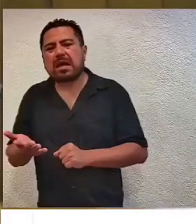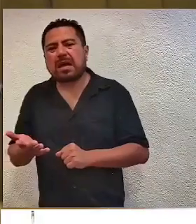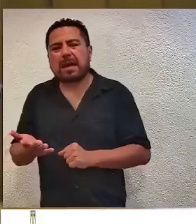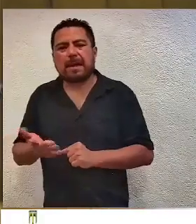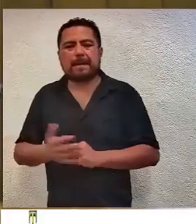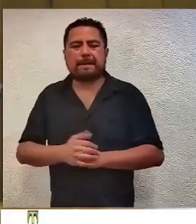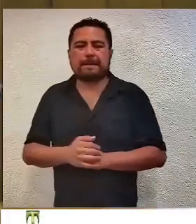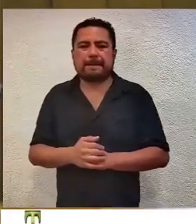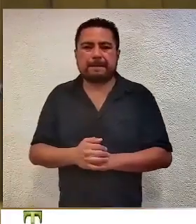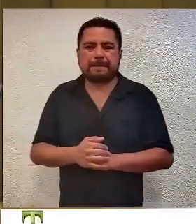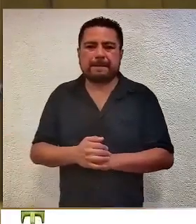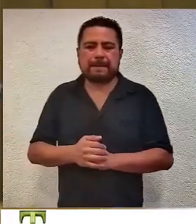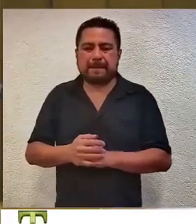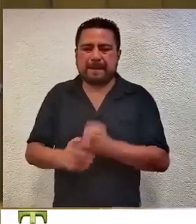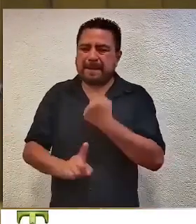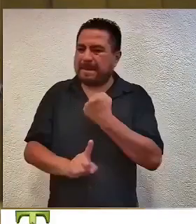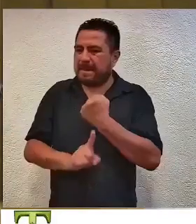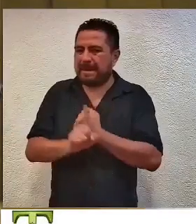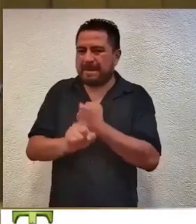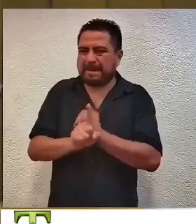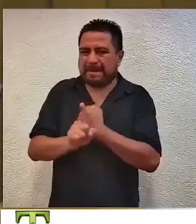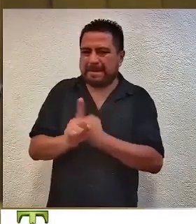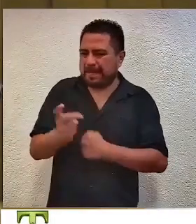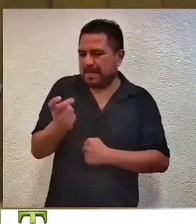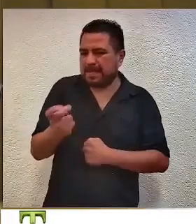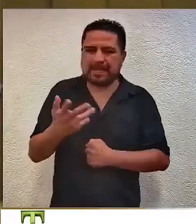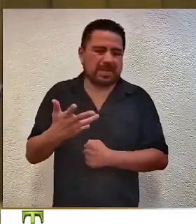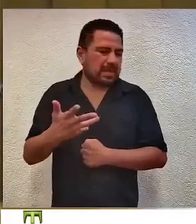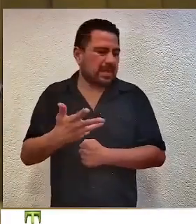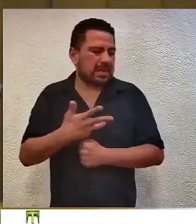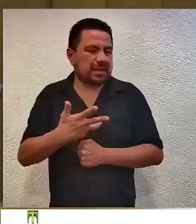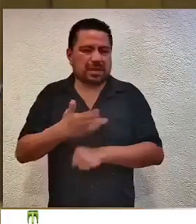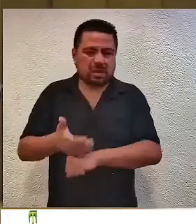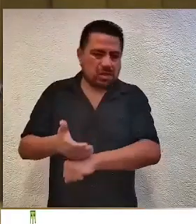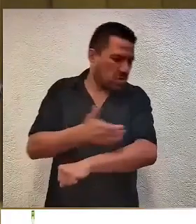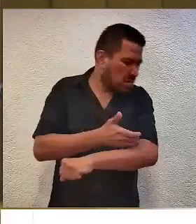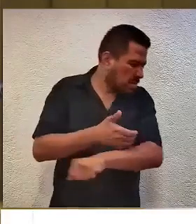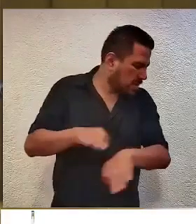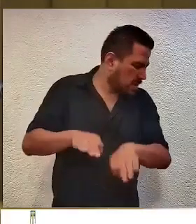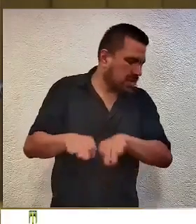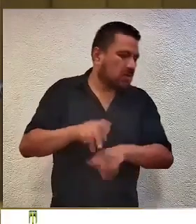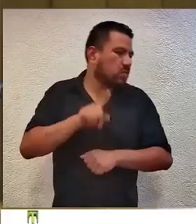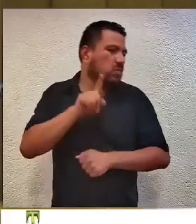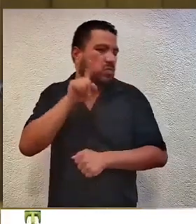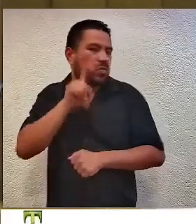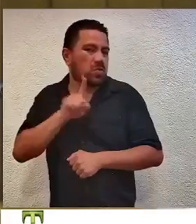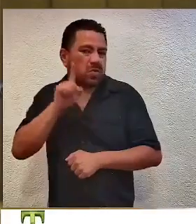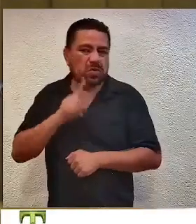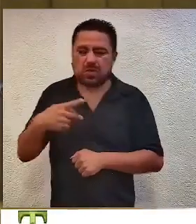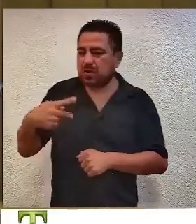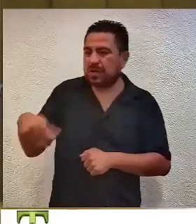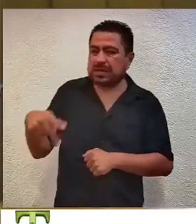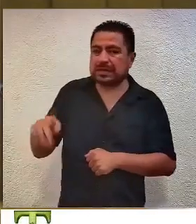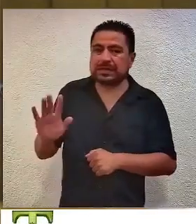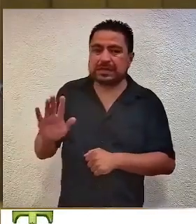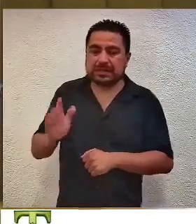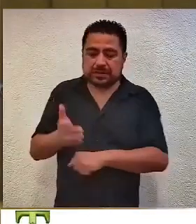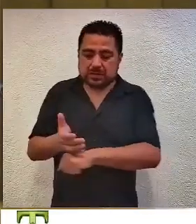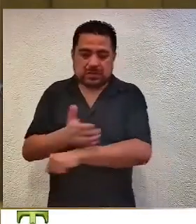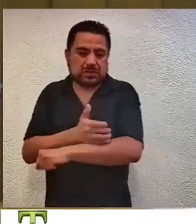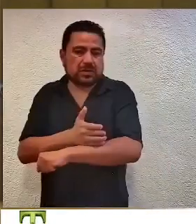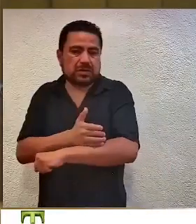digamos, la dolencia que tenía la compañera trabajadora, porque esa es la compañera